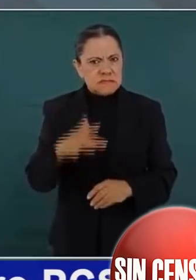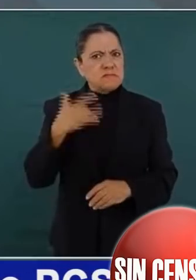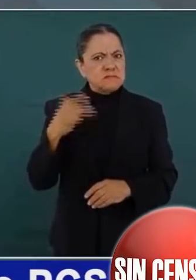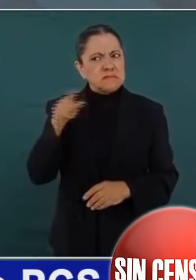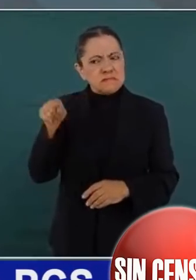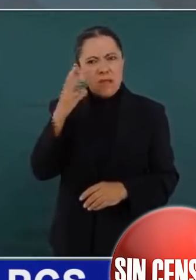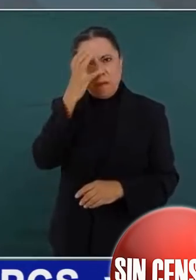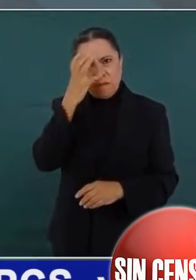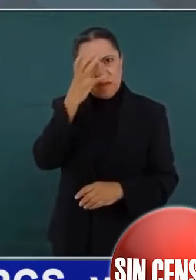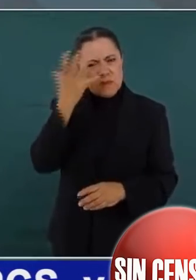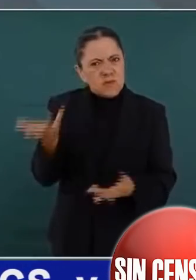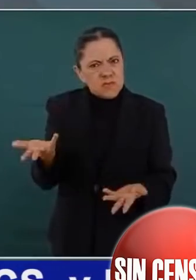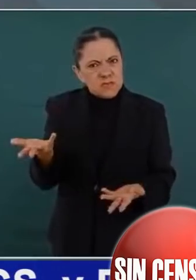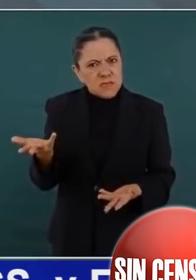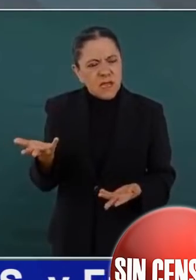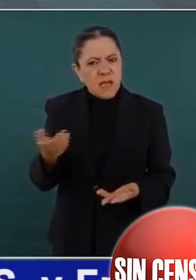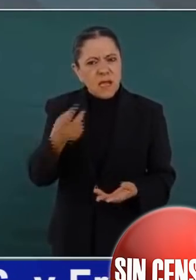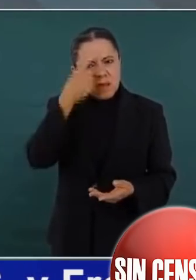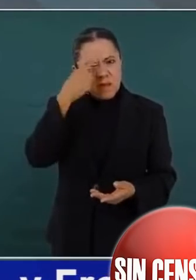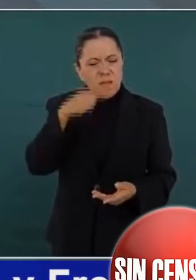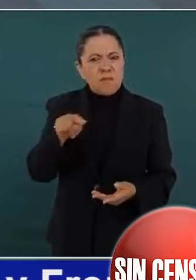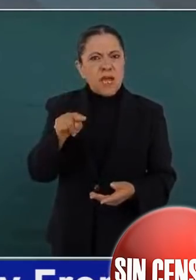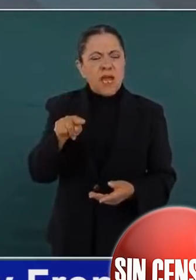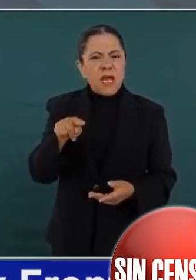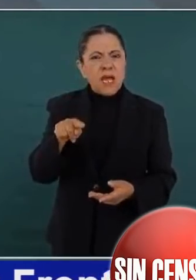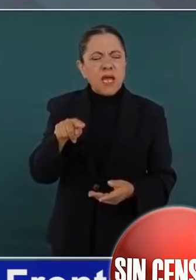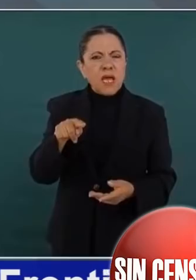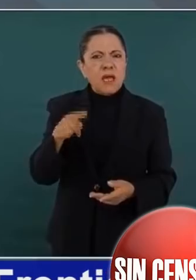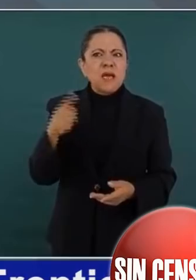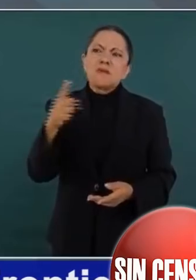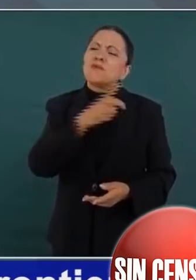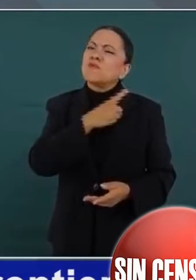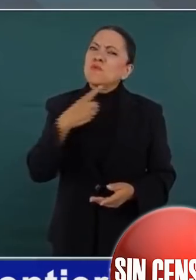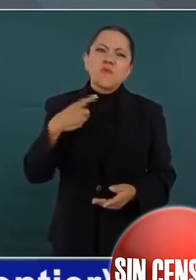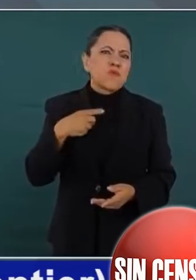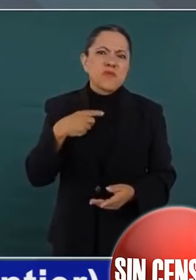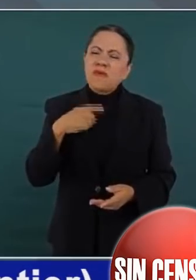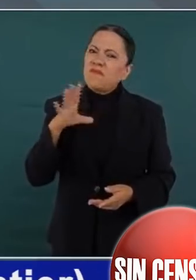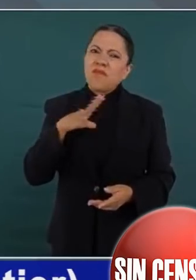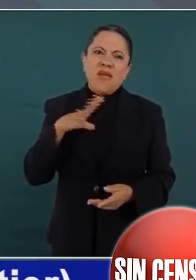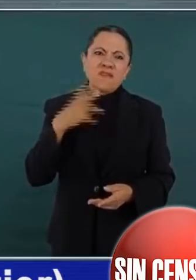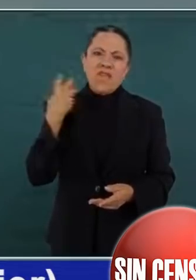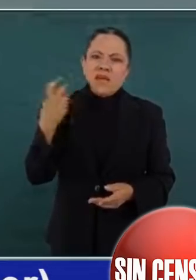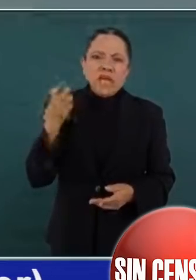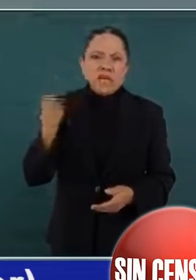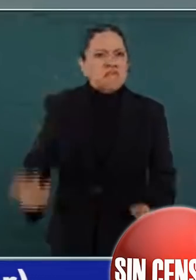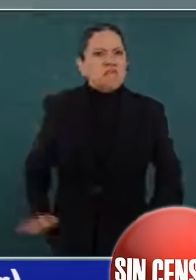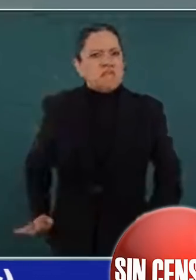haya estas actitudes discriminatorias.